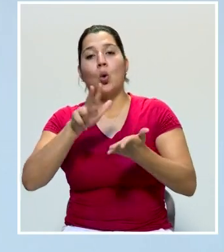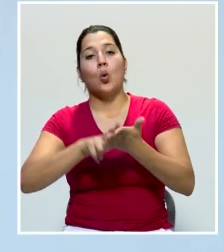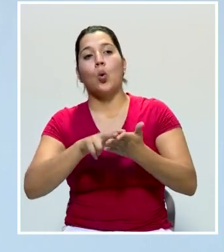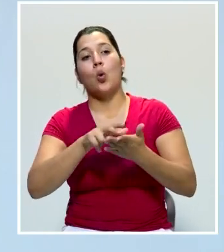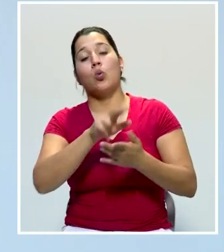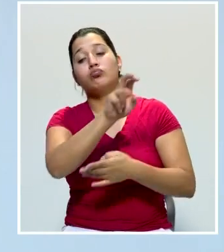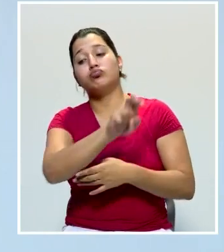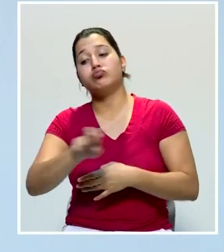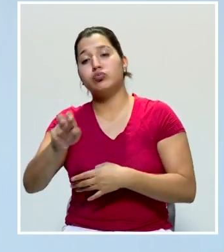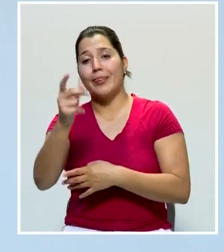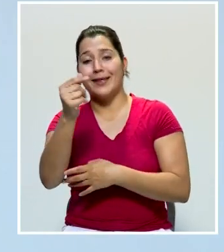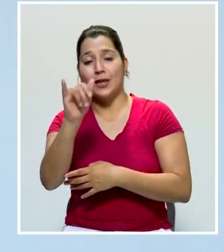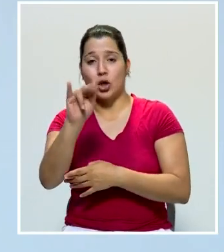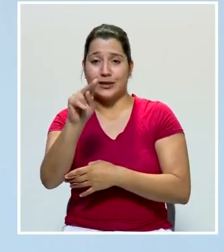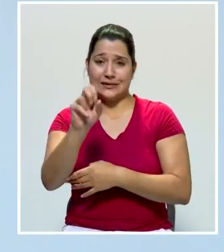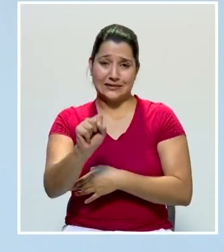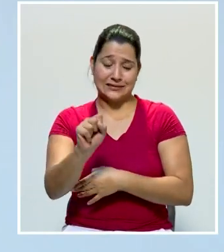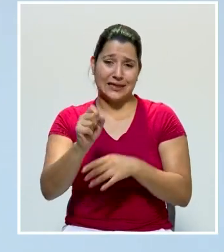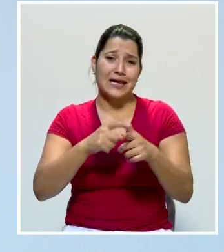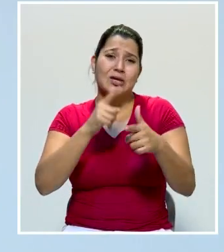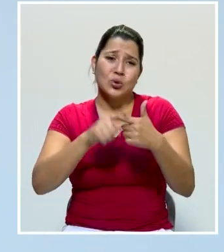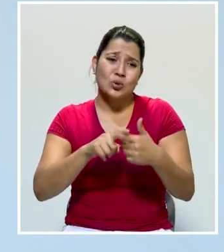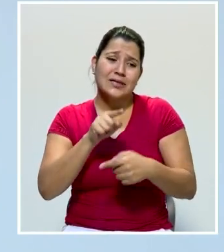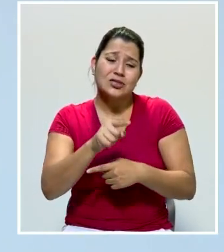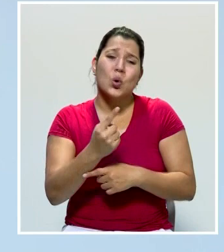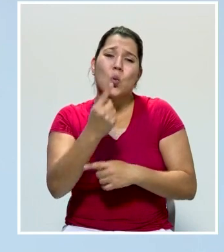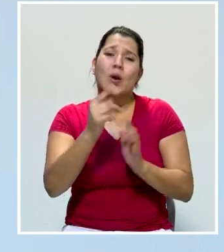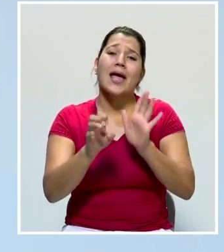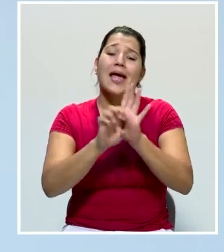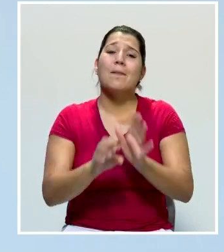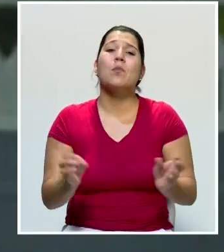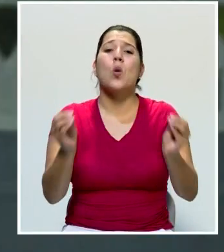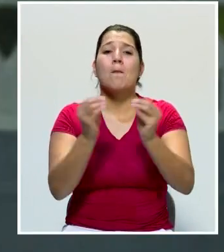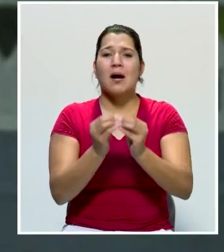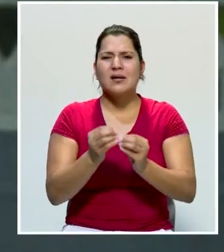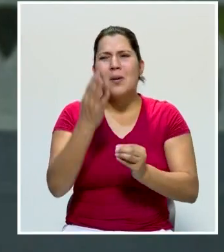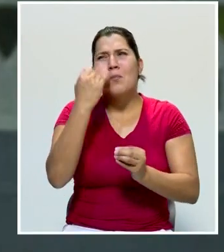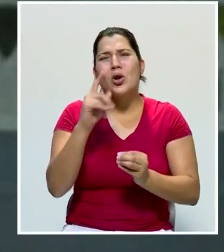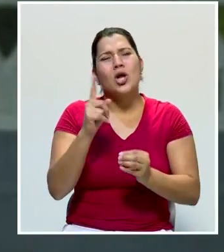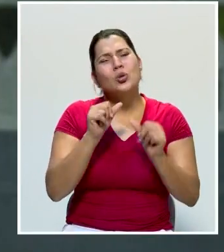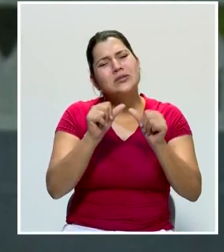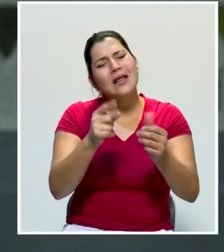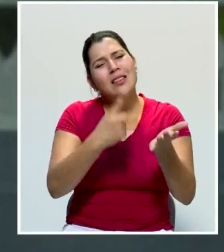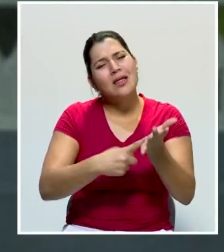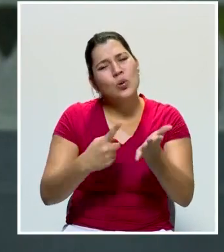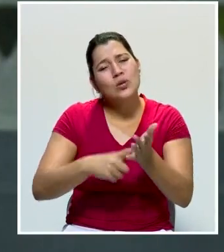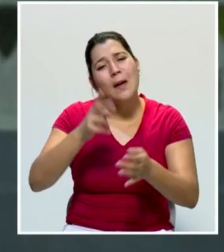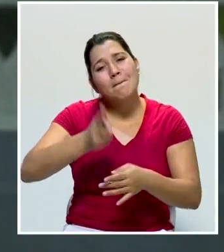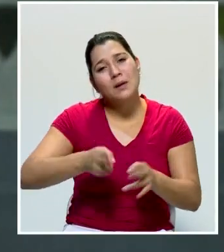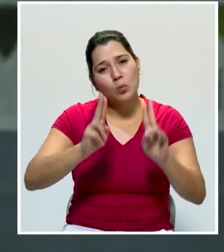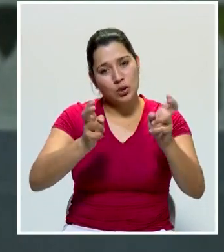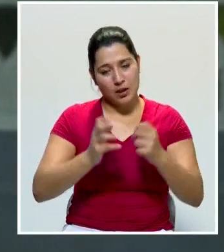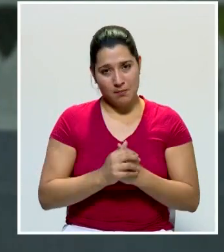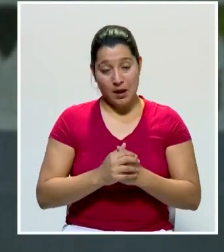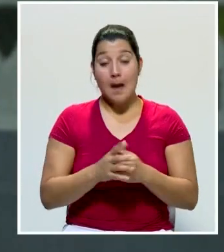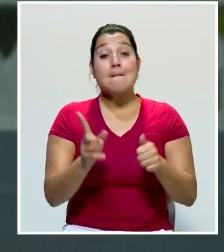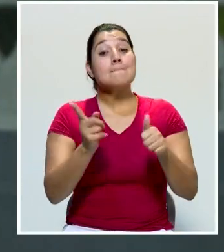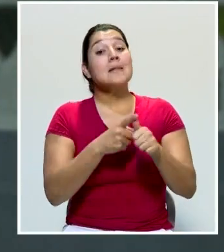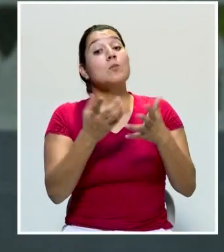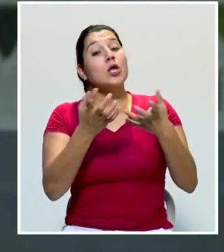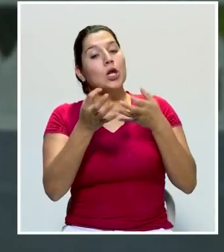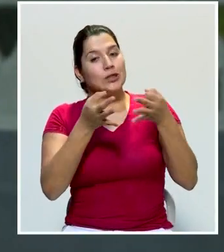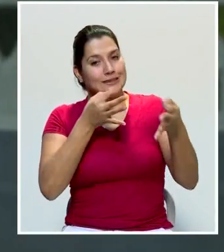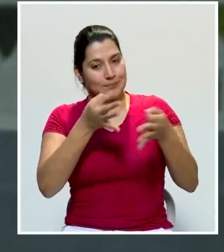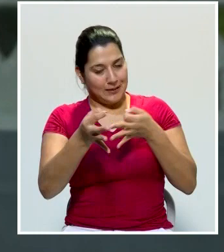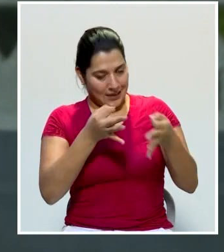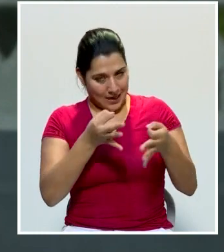situación. Eso es un ejemplo más de por qué esta ciudadanía no debe traer de nuevo un tema. Primero quiero aclarar y decir que como partido,